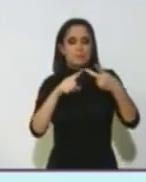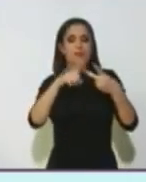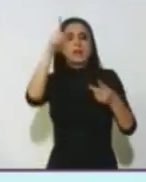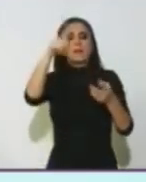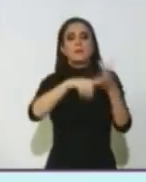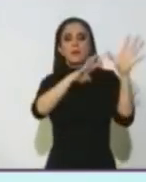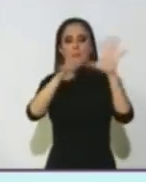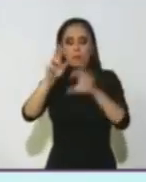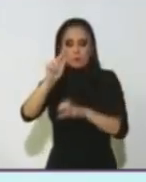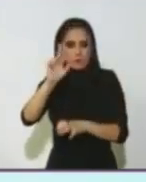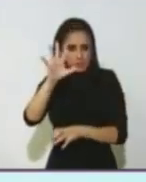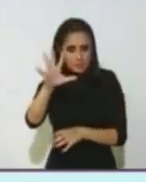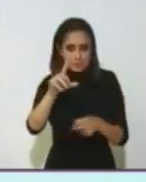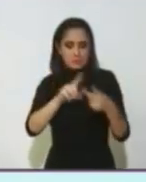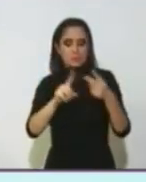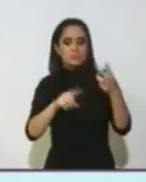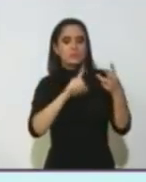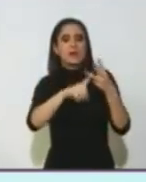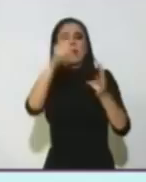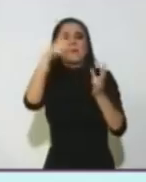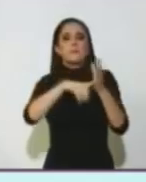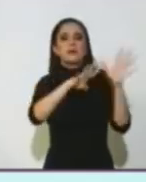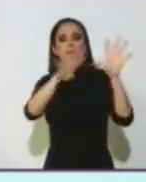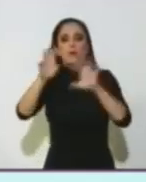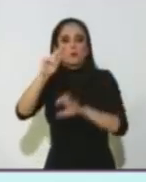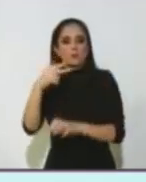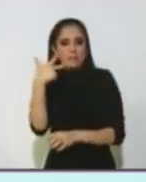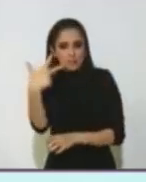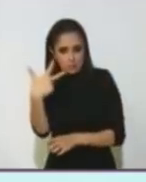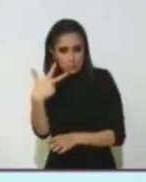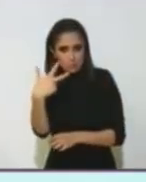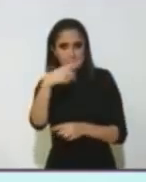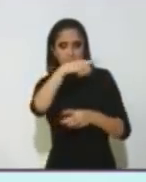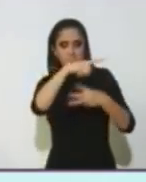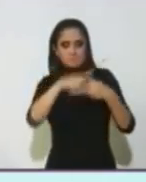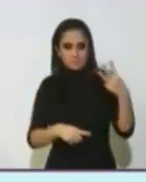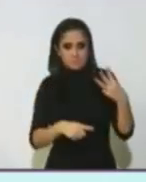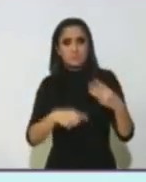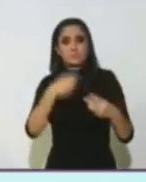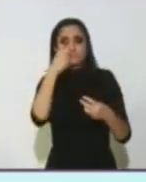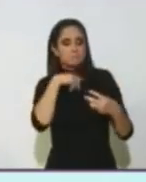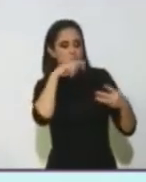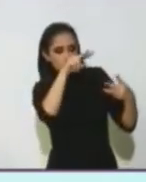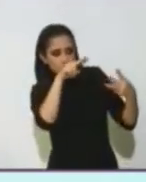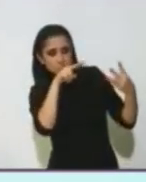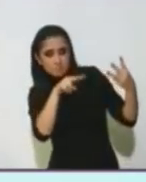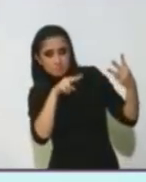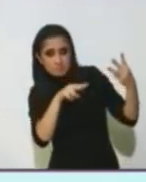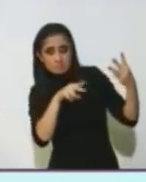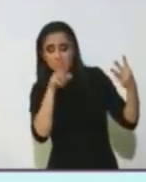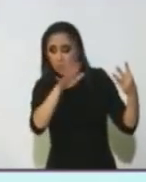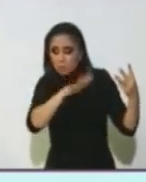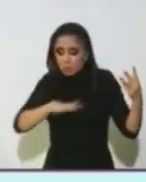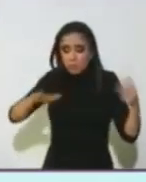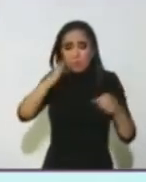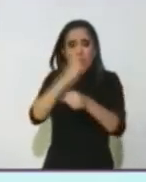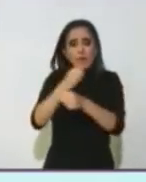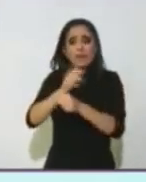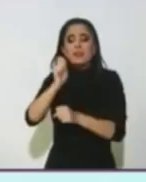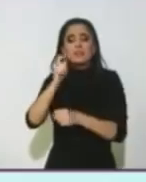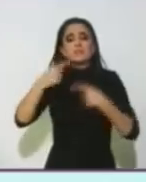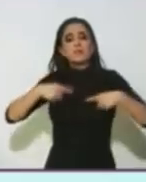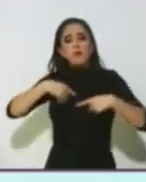1985 y 1988 y hoy este diario está amenazado por el olvido